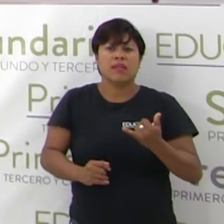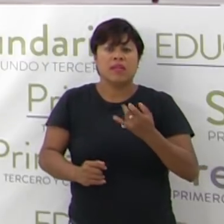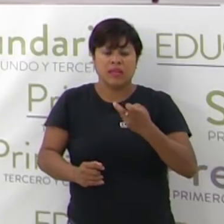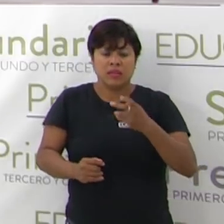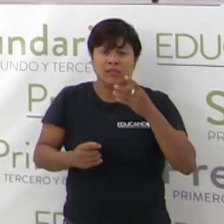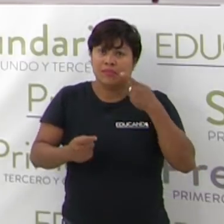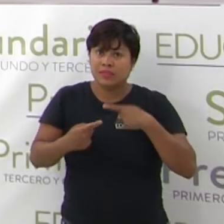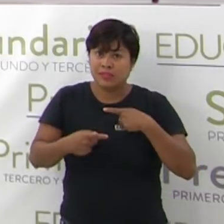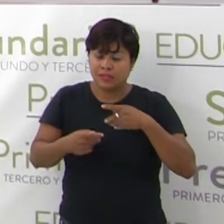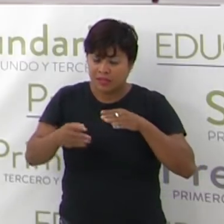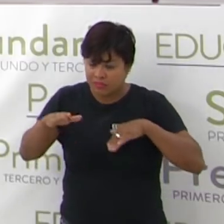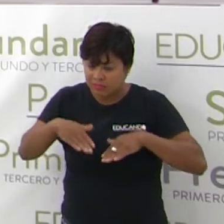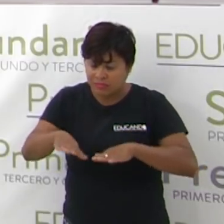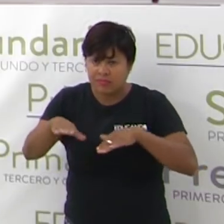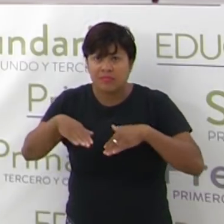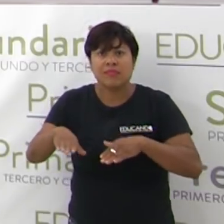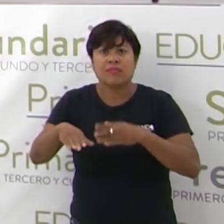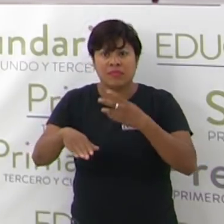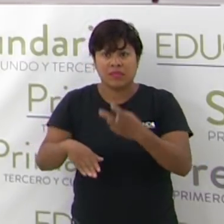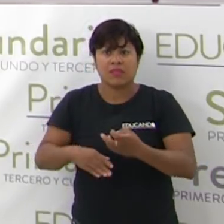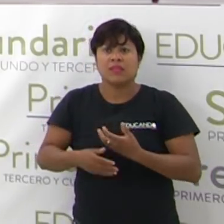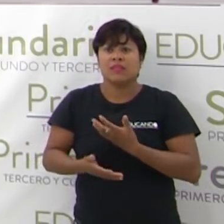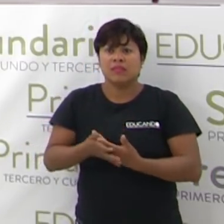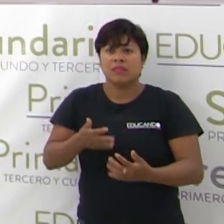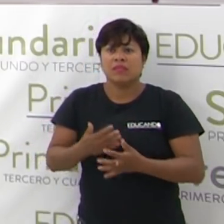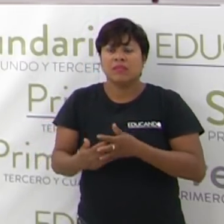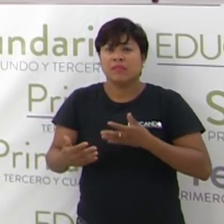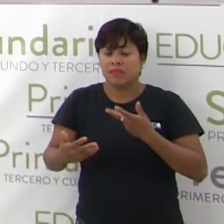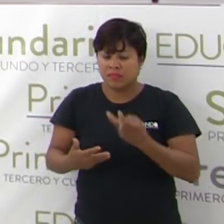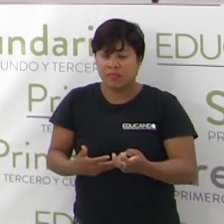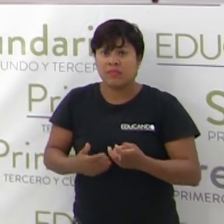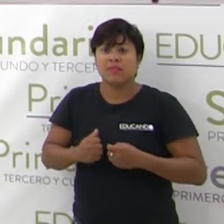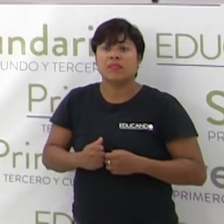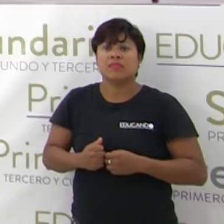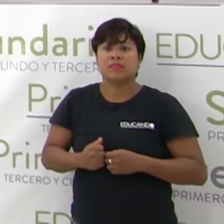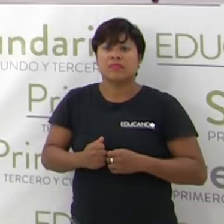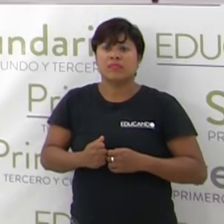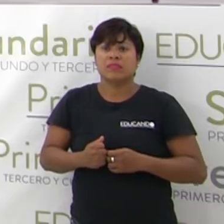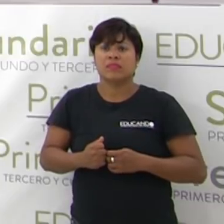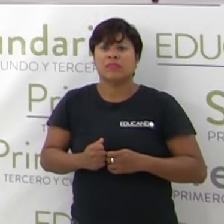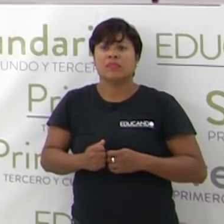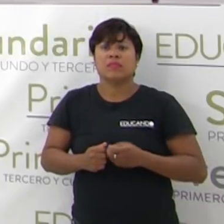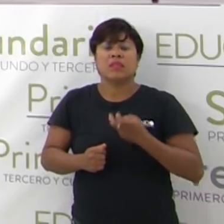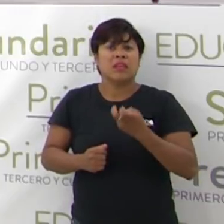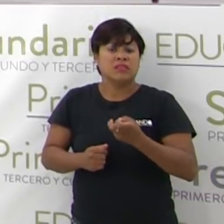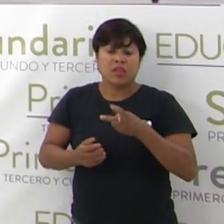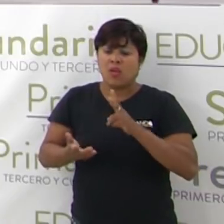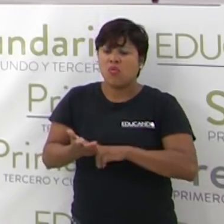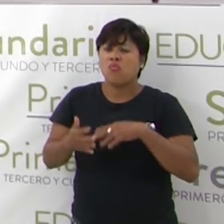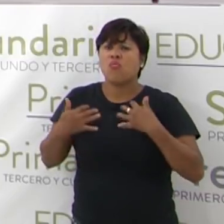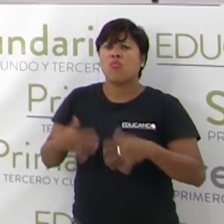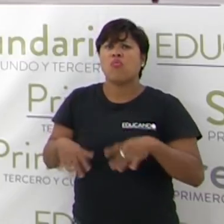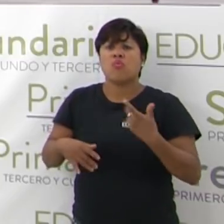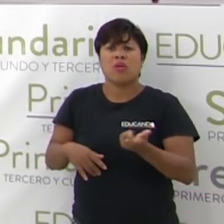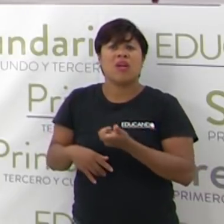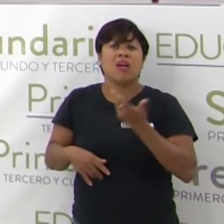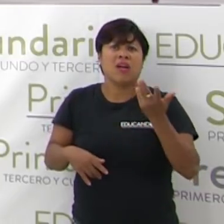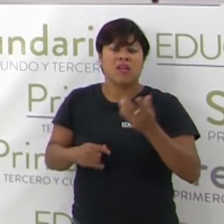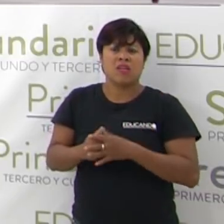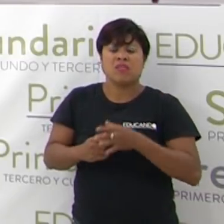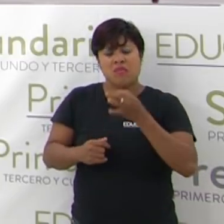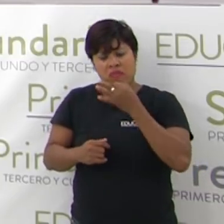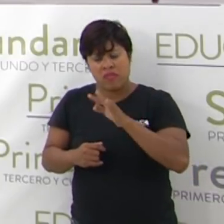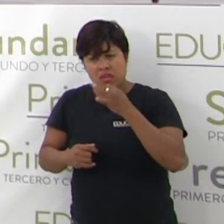sastres, ¿sí?, la hechura de esas telas, la hechura de esos trajes que eran valiosísimos. Entonces él siempre estaba haciendo